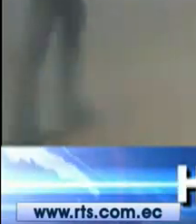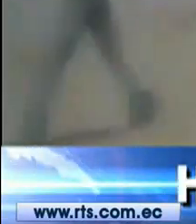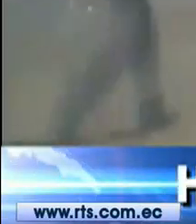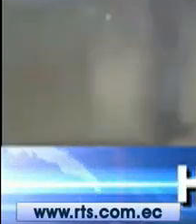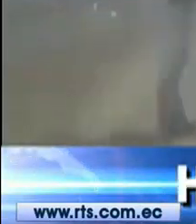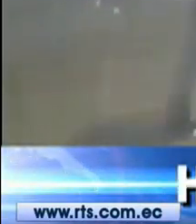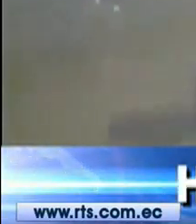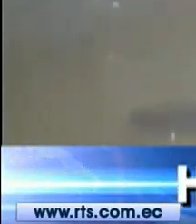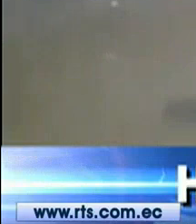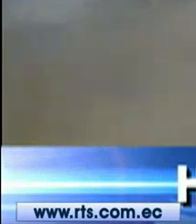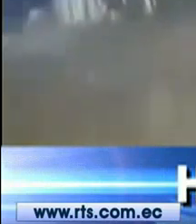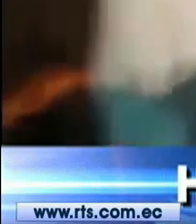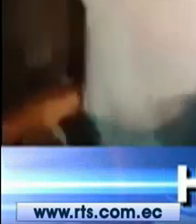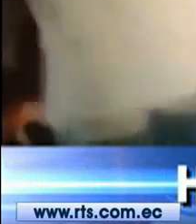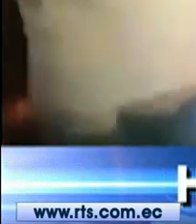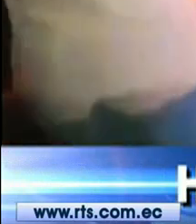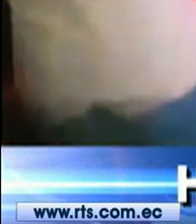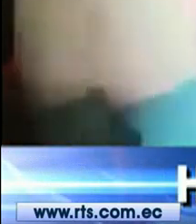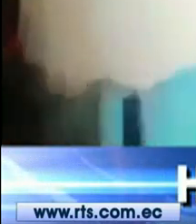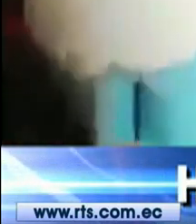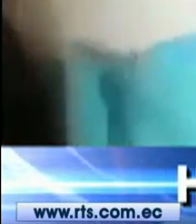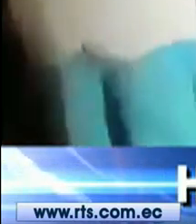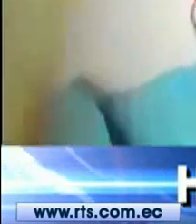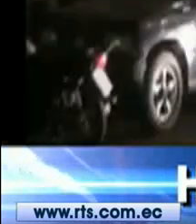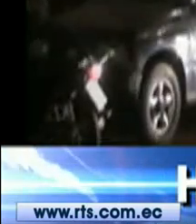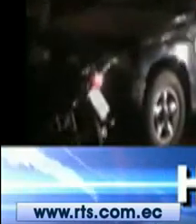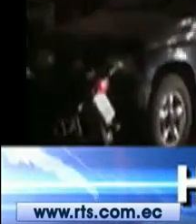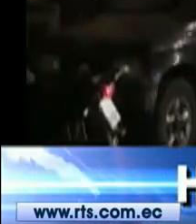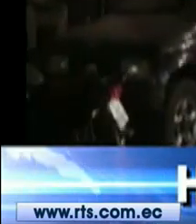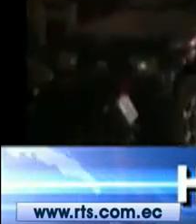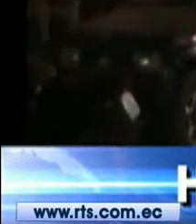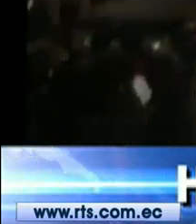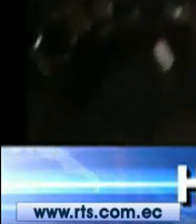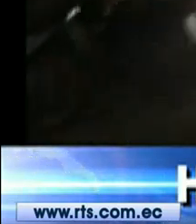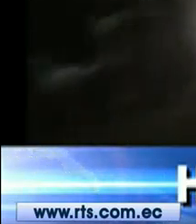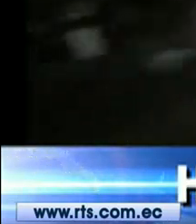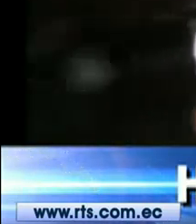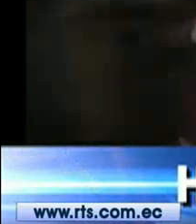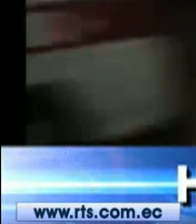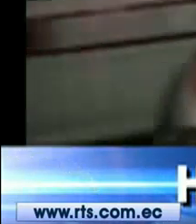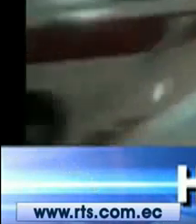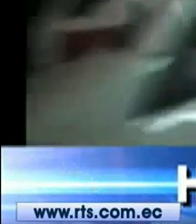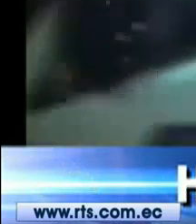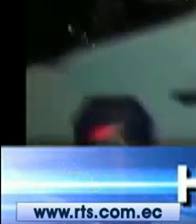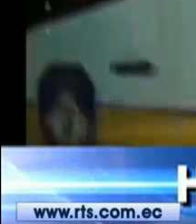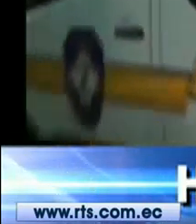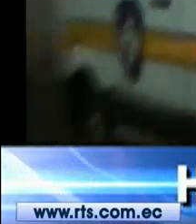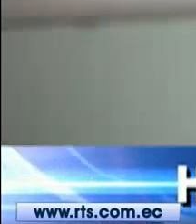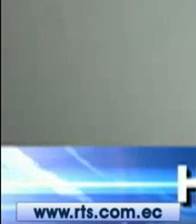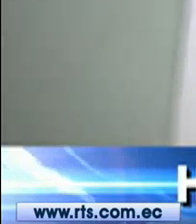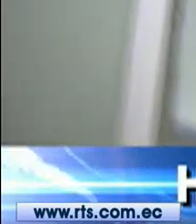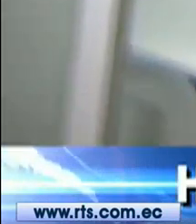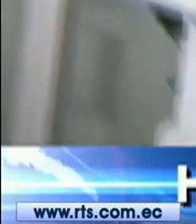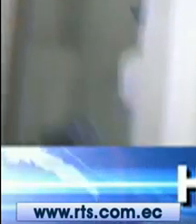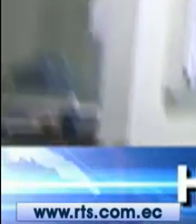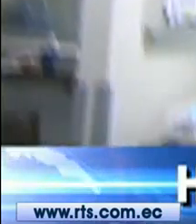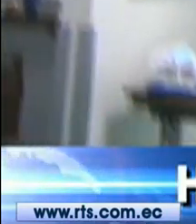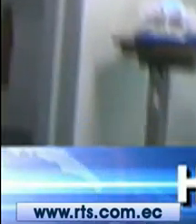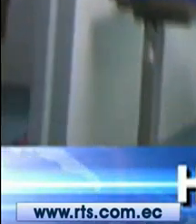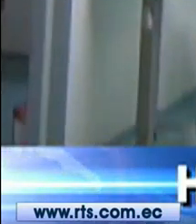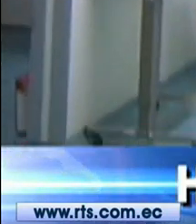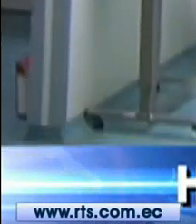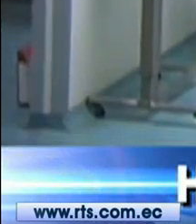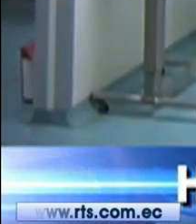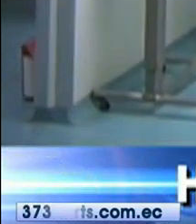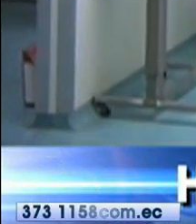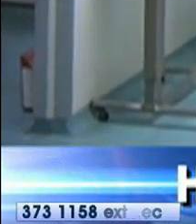Más adelante, les contaremos cuál es el estado en el que se encuentran los heridos por una explosión ocurrida